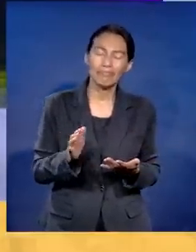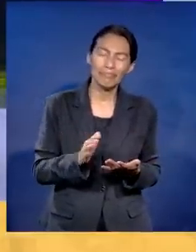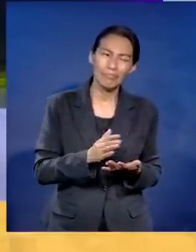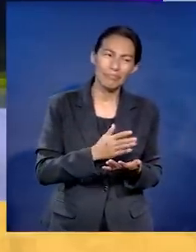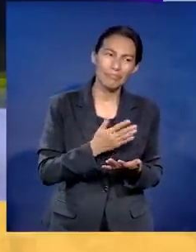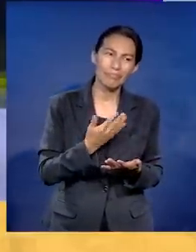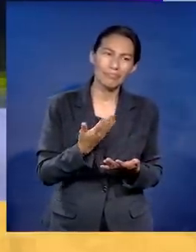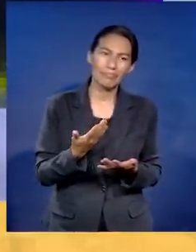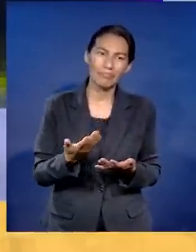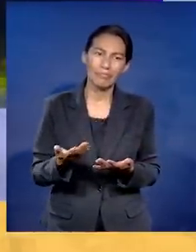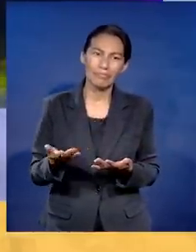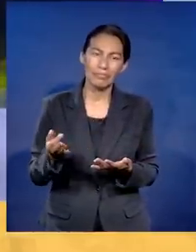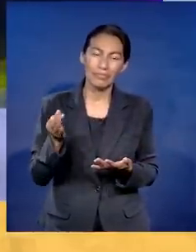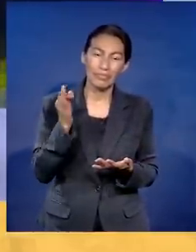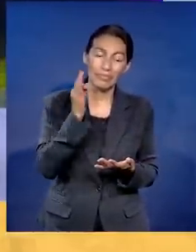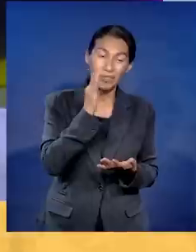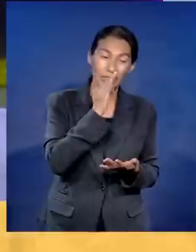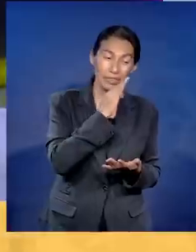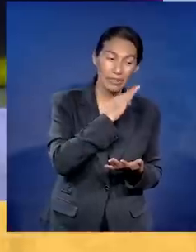palabra ha sido,